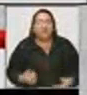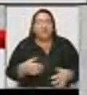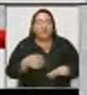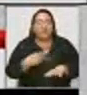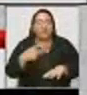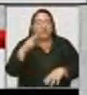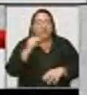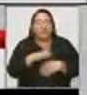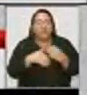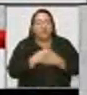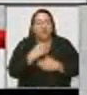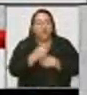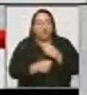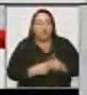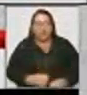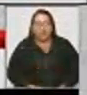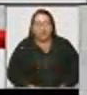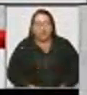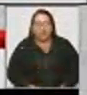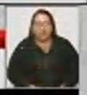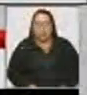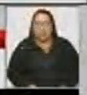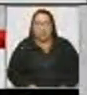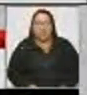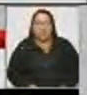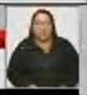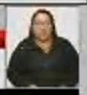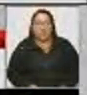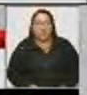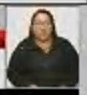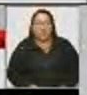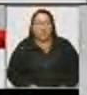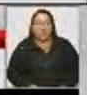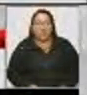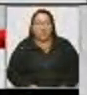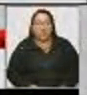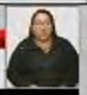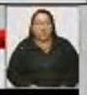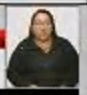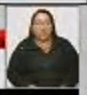se ha ido incrementando a través de los años, llegando a lograr el